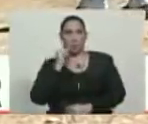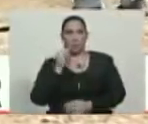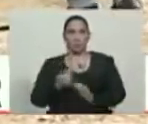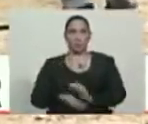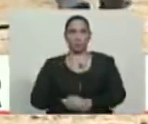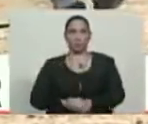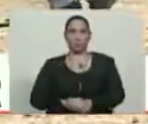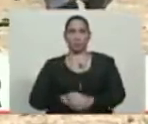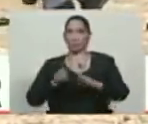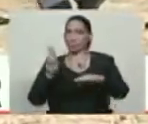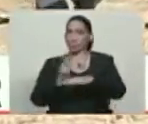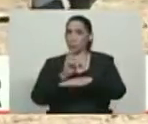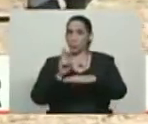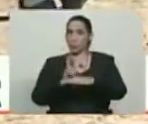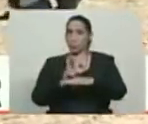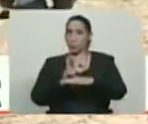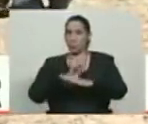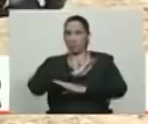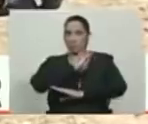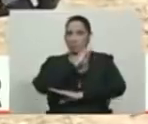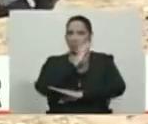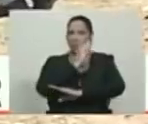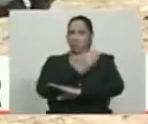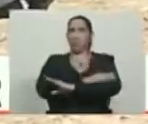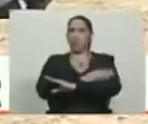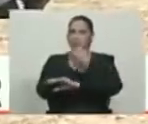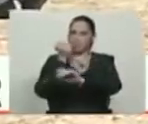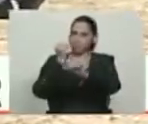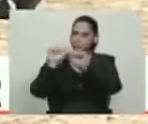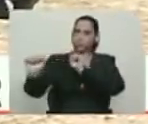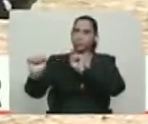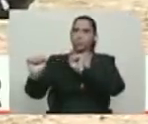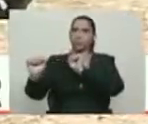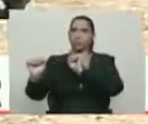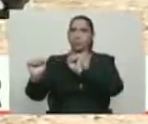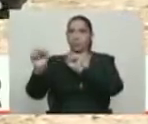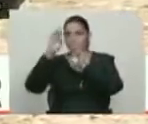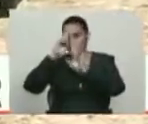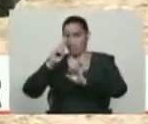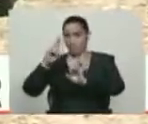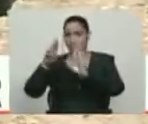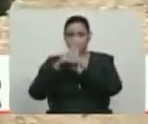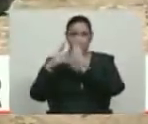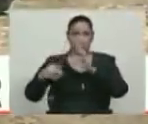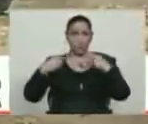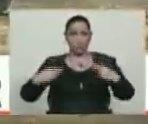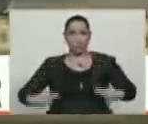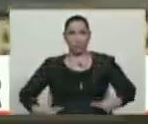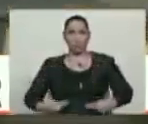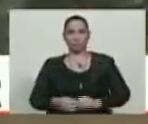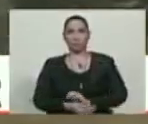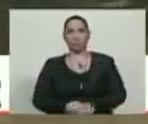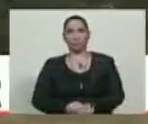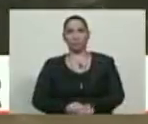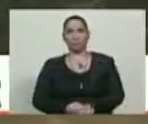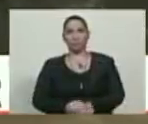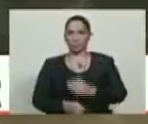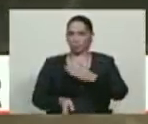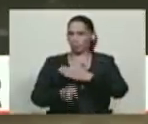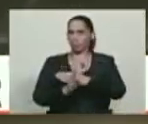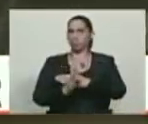utilizando la fuerza persuasiva y defensiva en el marco del respeto de los derechos humanos, con firmeza,